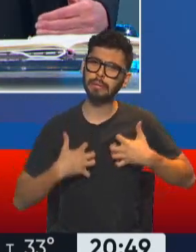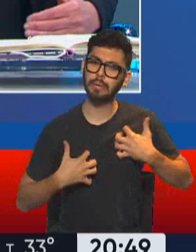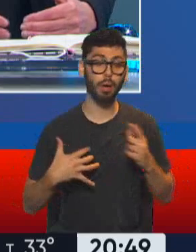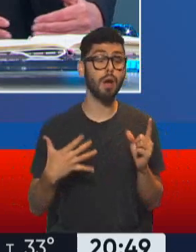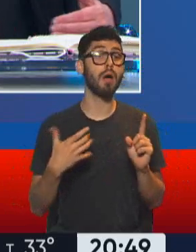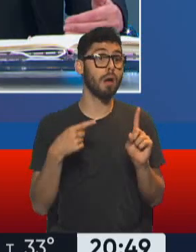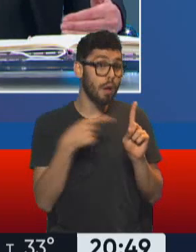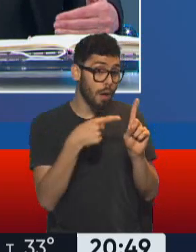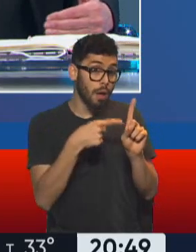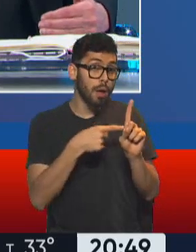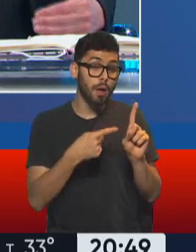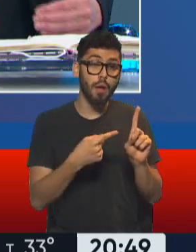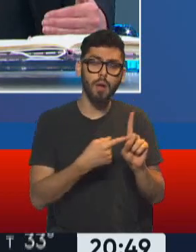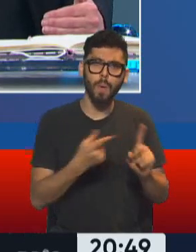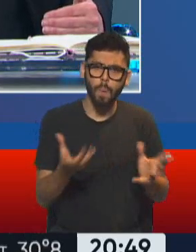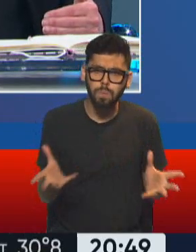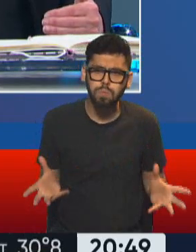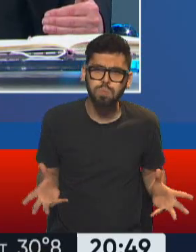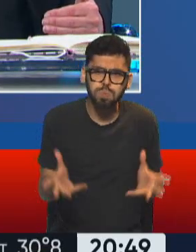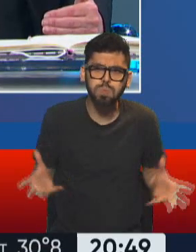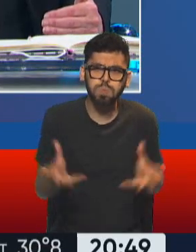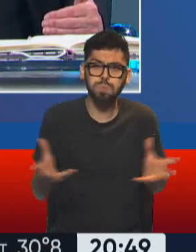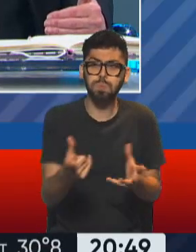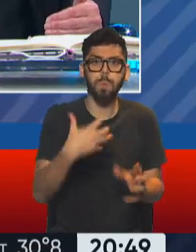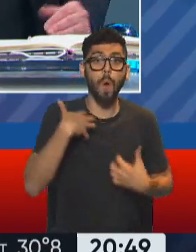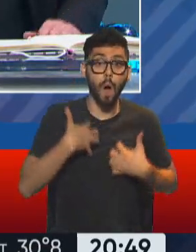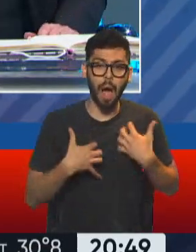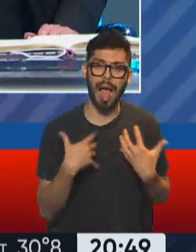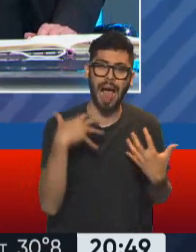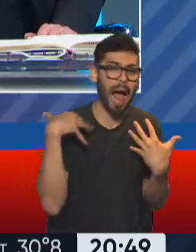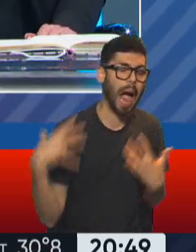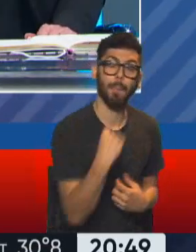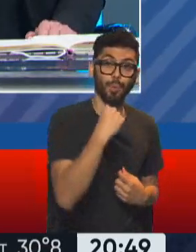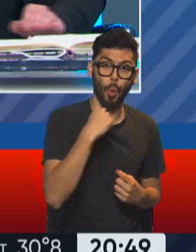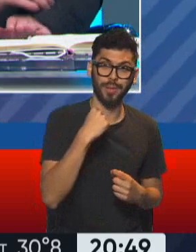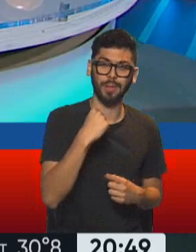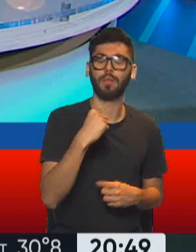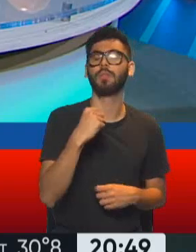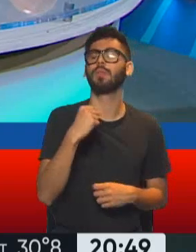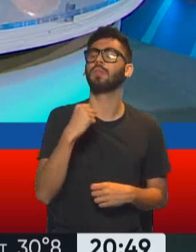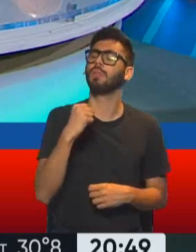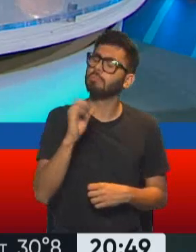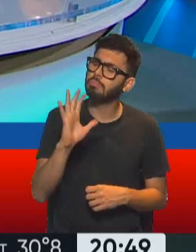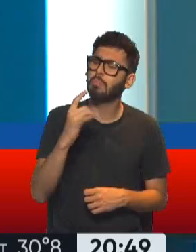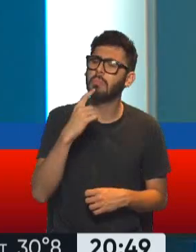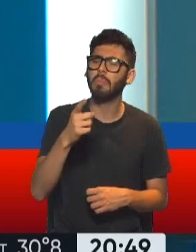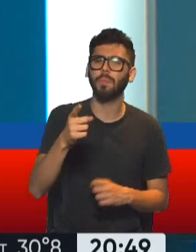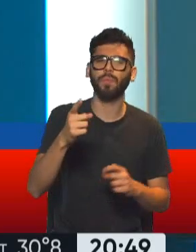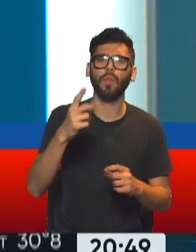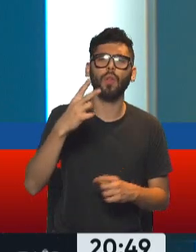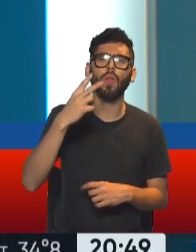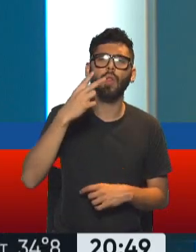el que ha desatado mílite tienden a capitalizar a canalizar esa proyección para hacer en el